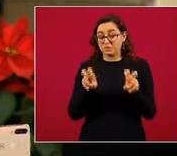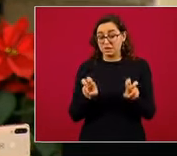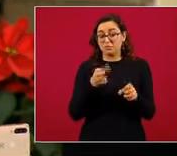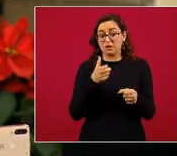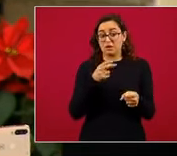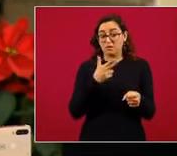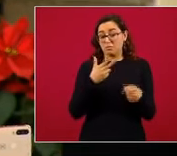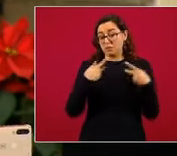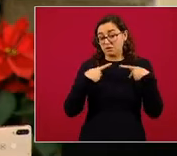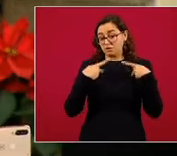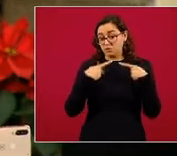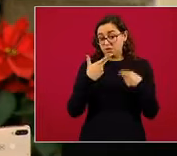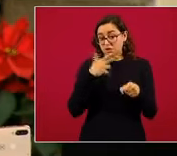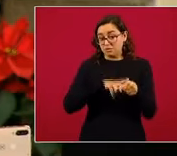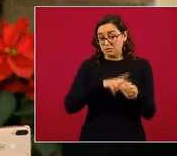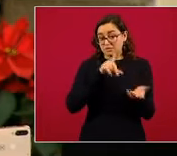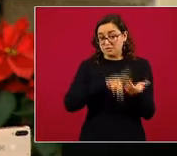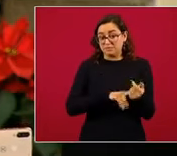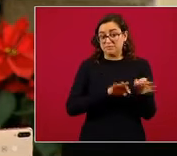de la salud.